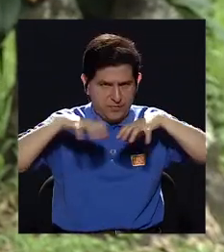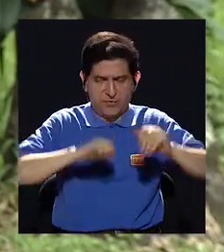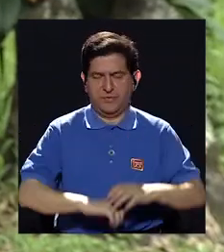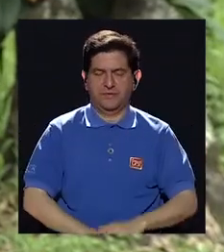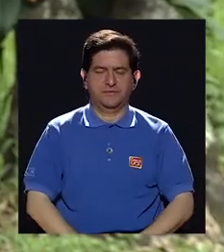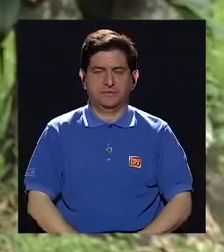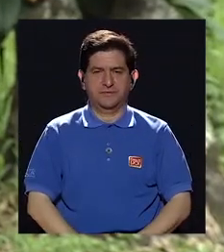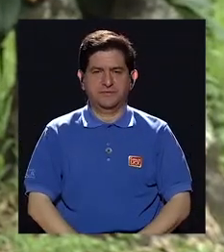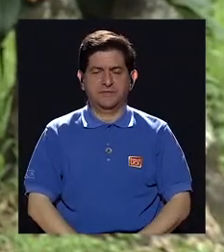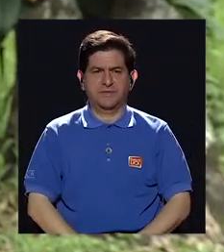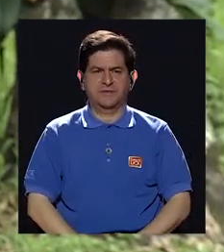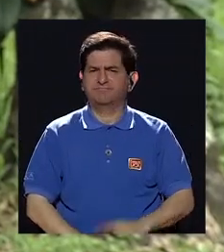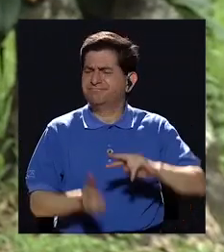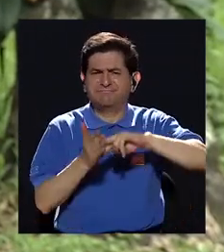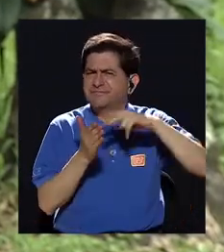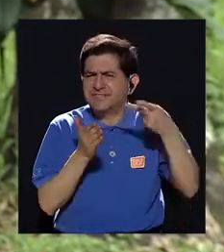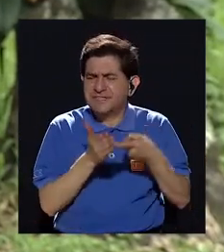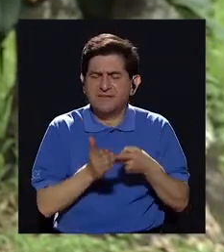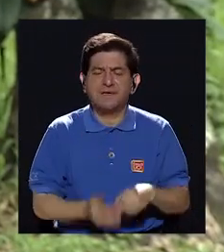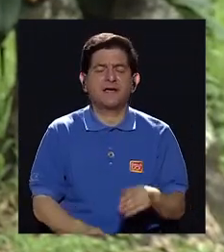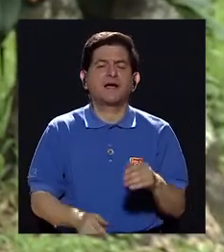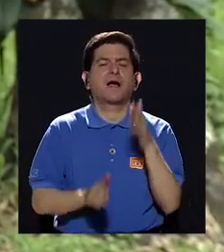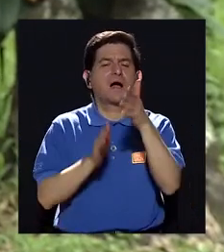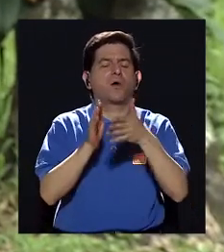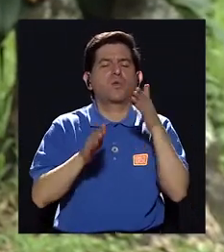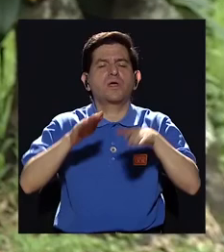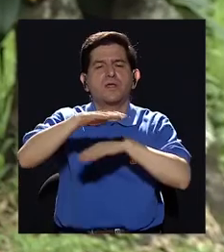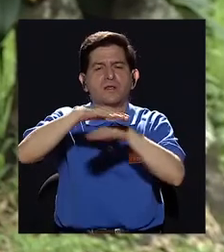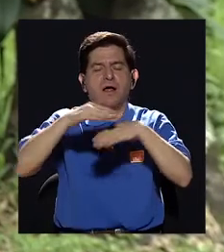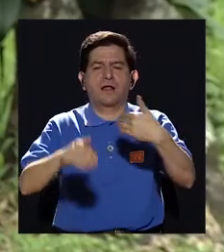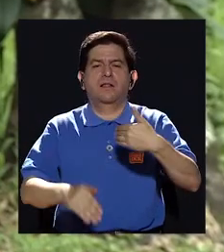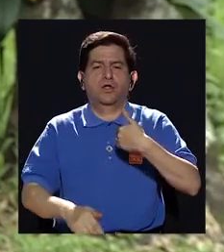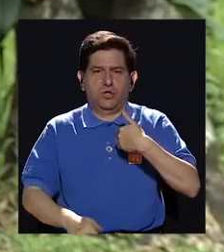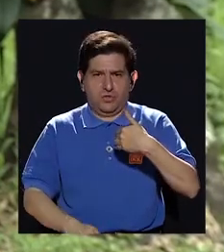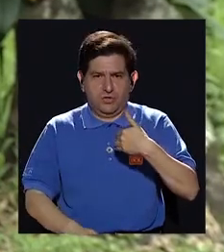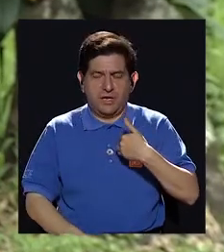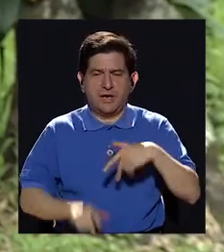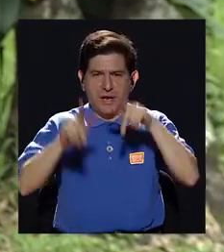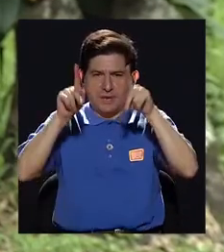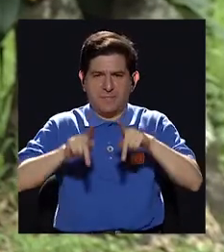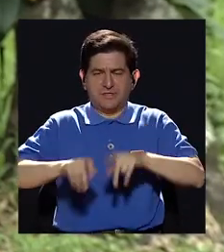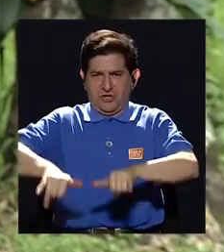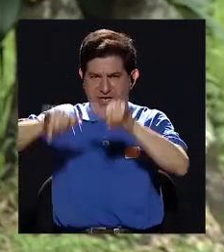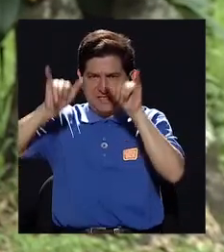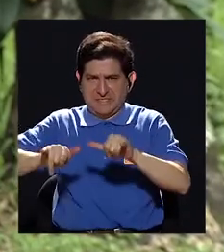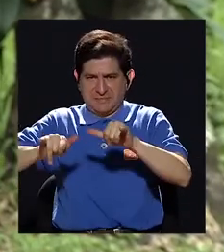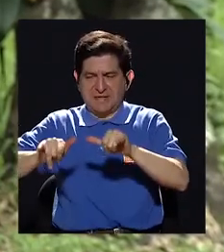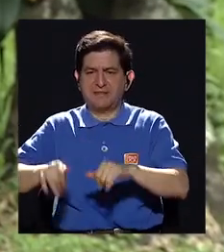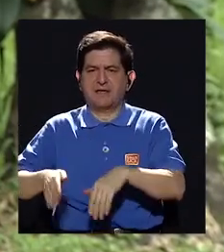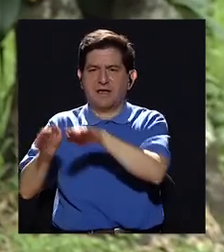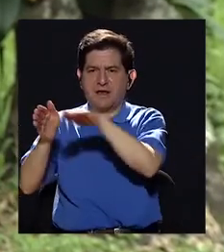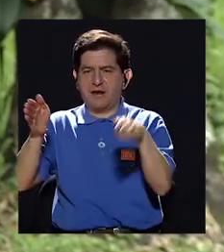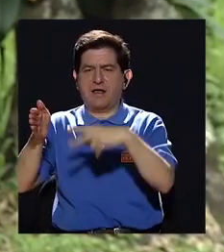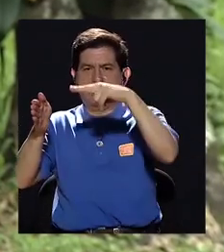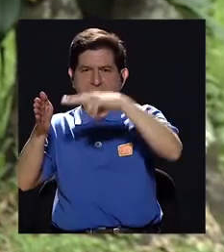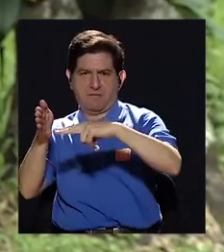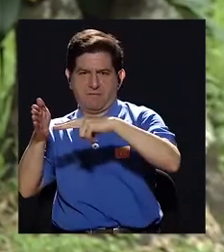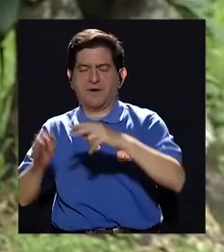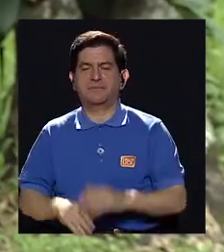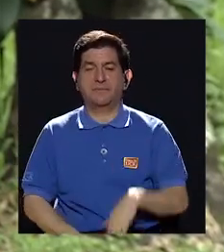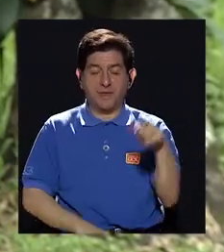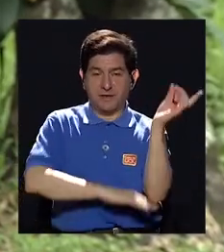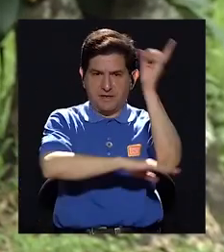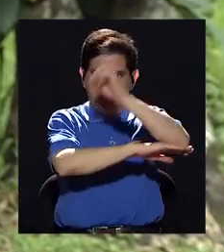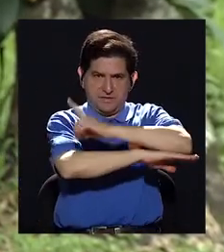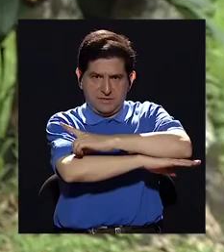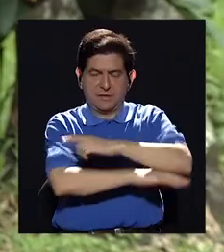inmovilizaciones, y estamos hablando de los cuidados básicos que debemos tener con las personas encamadas. Para esto,